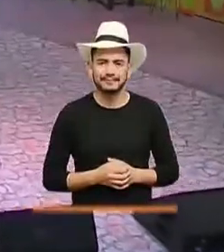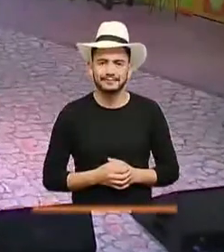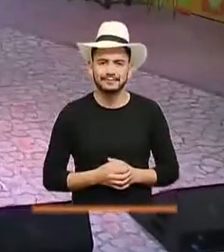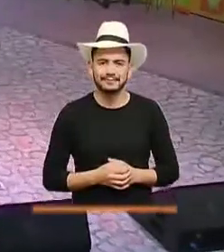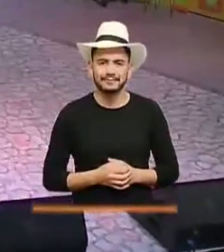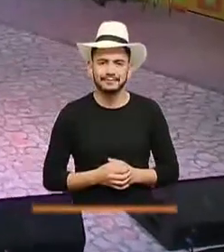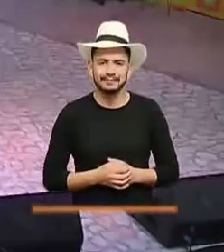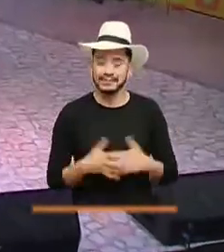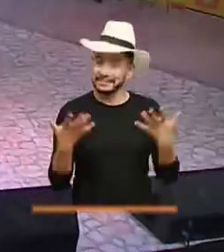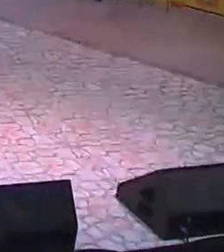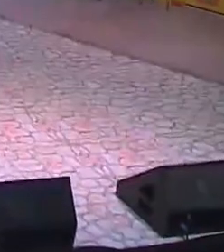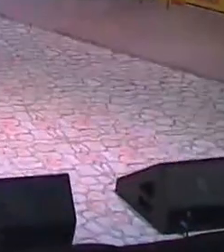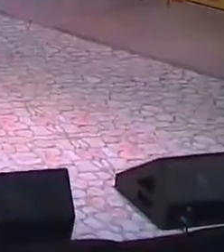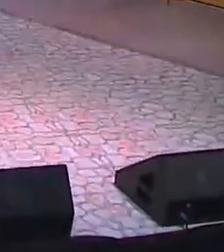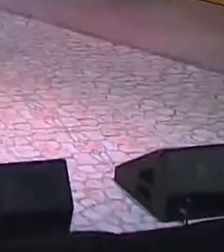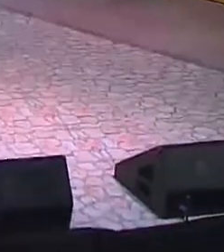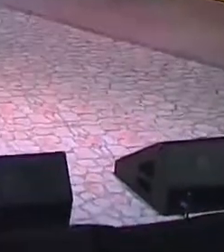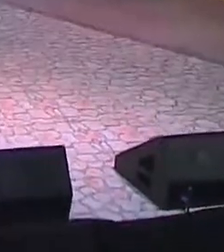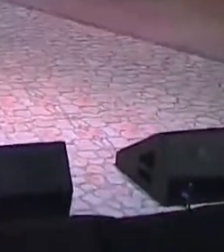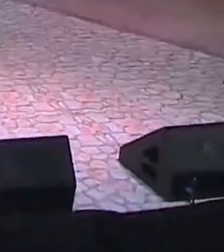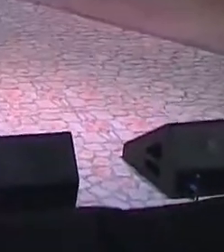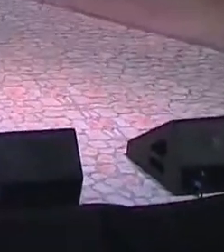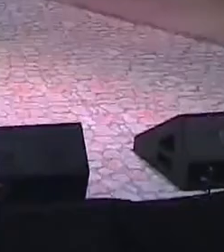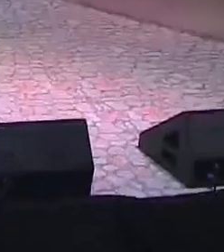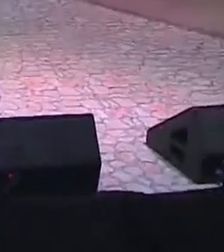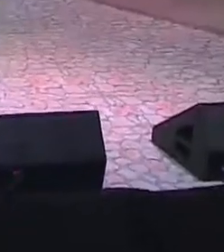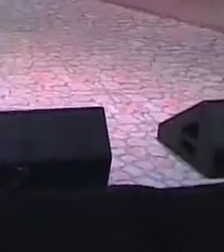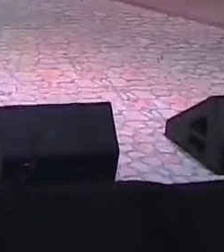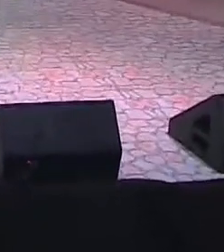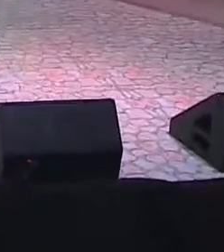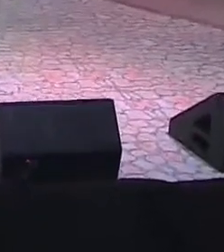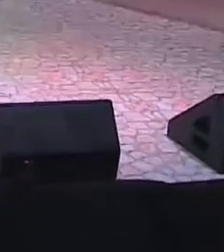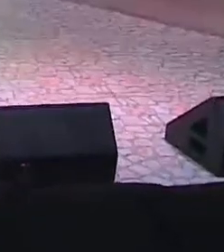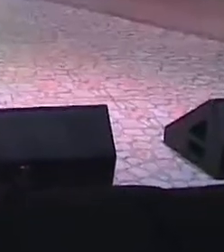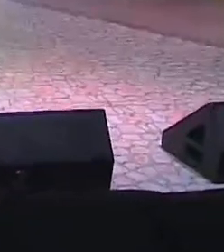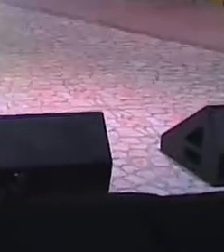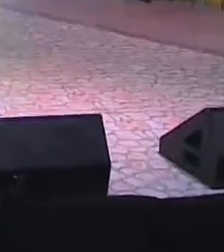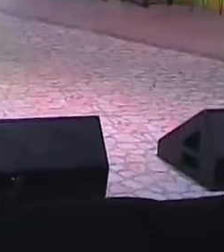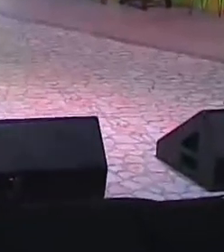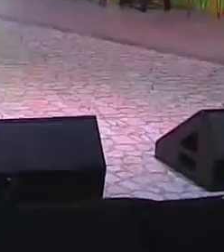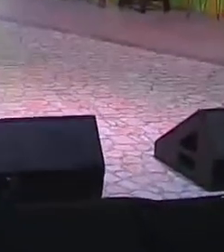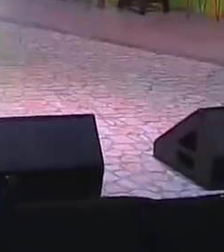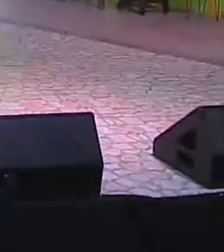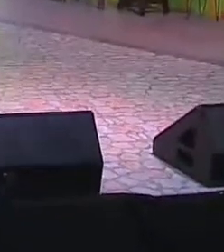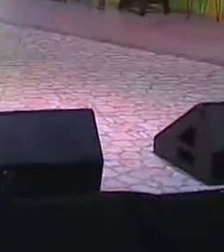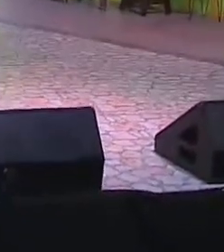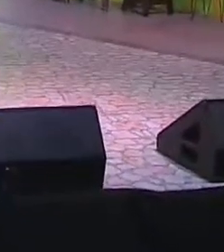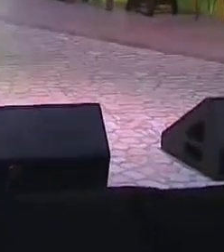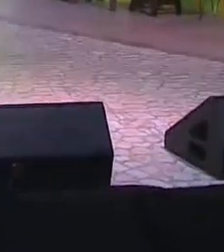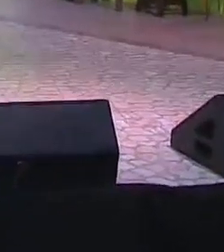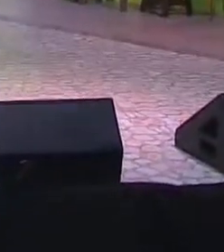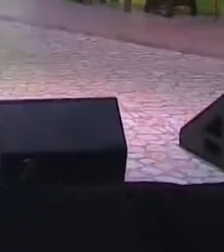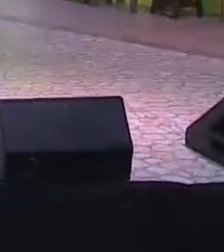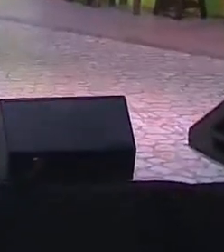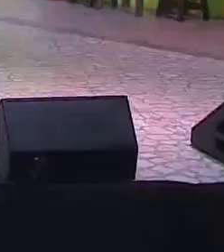Ahí terminan entonces. Vamos a pasar a la imagen. Recordemos que los trovadores van a disputar